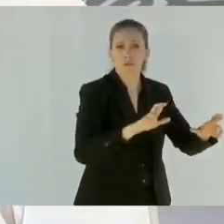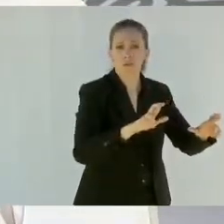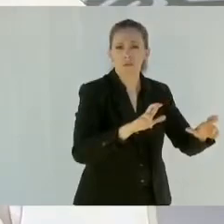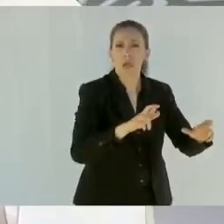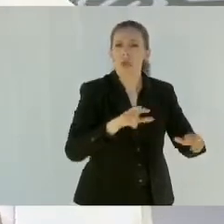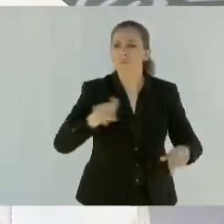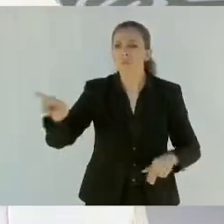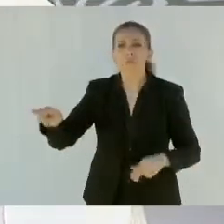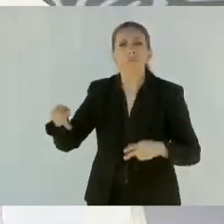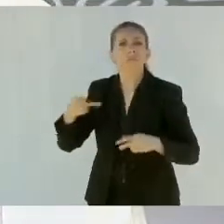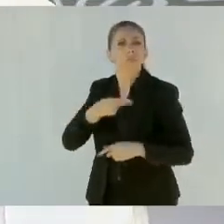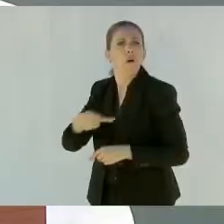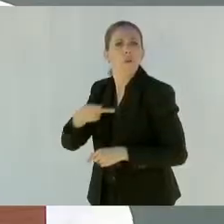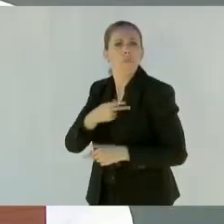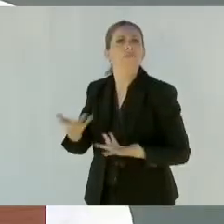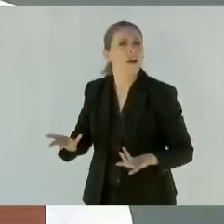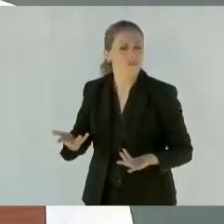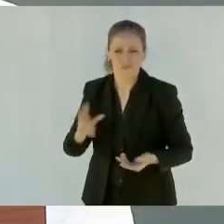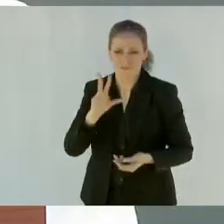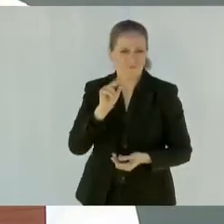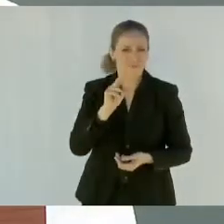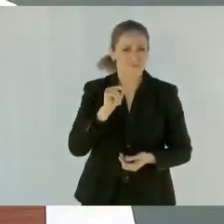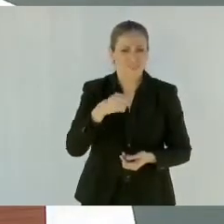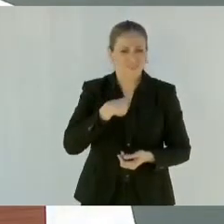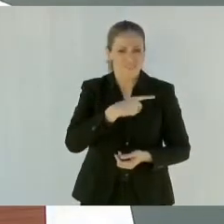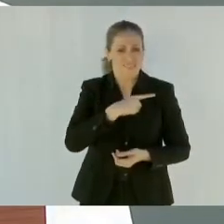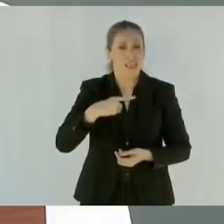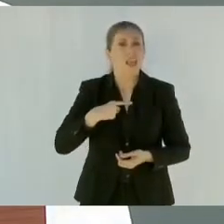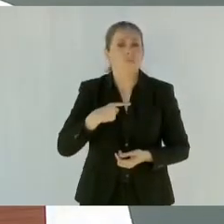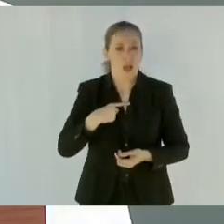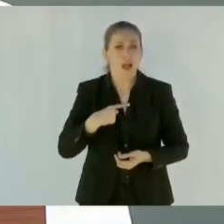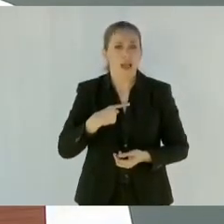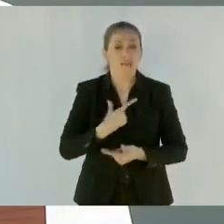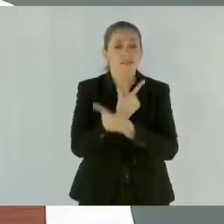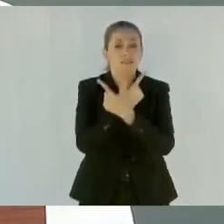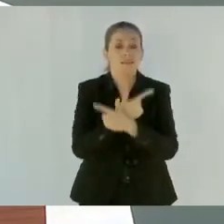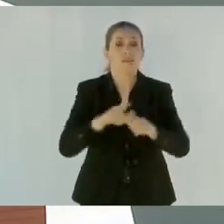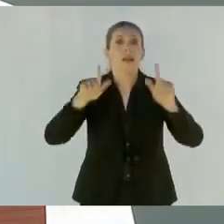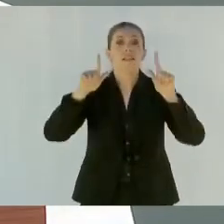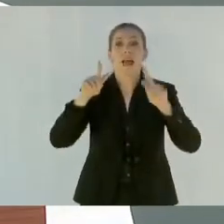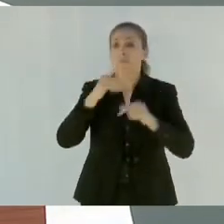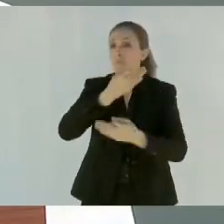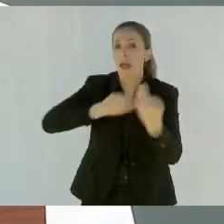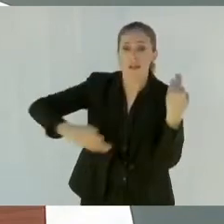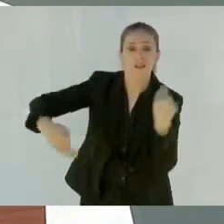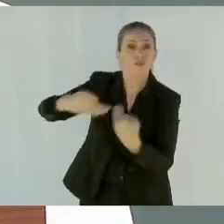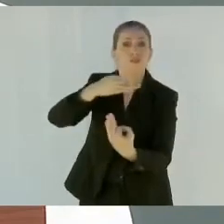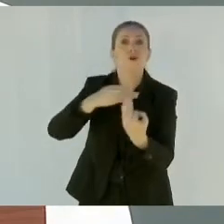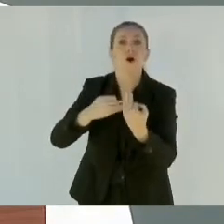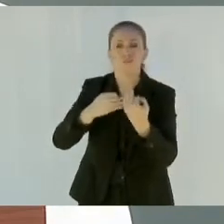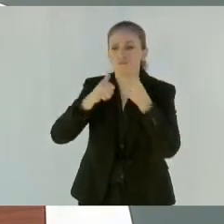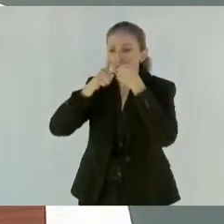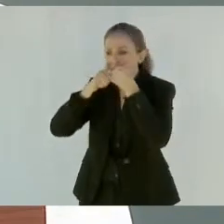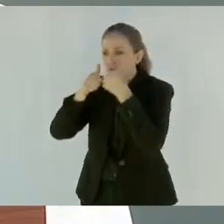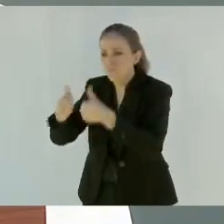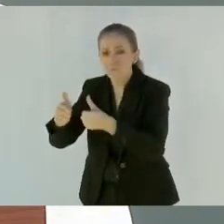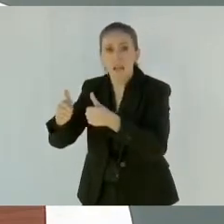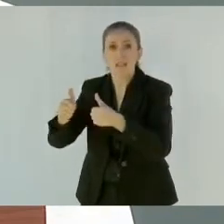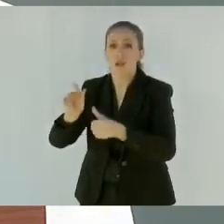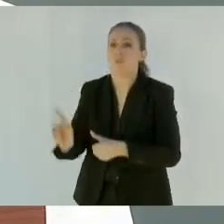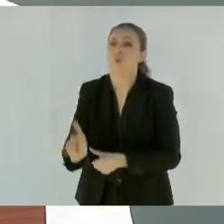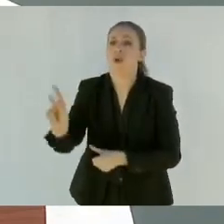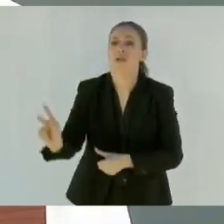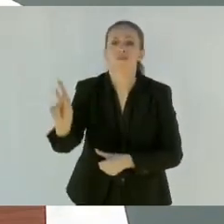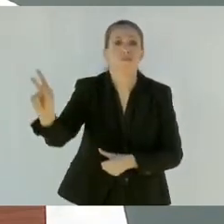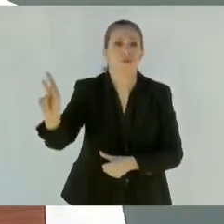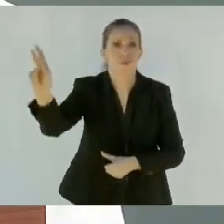pueblo y con el pueblo. Y eso es lo que estamos llevando a la práctica. Ese